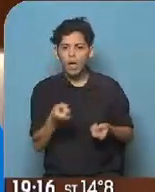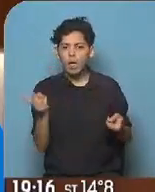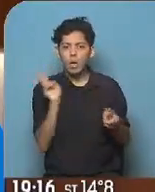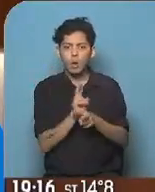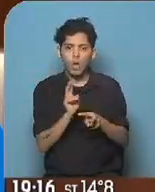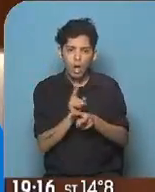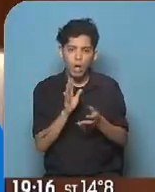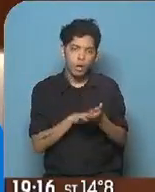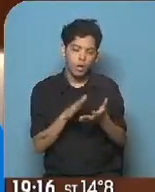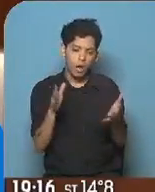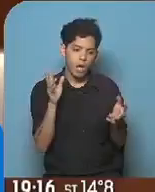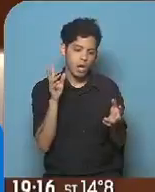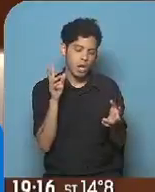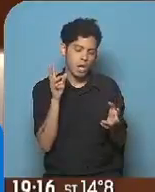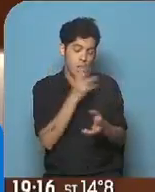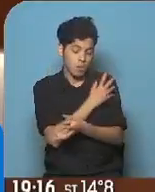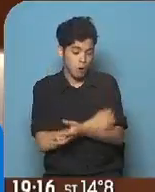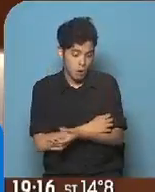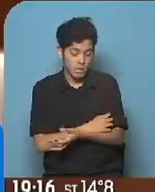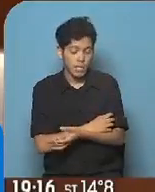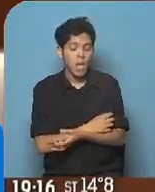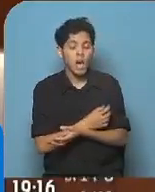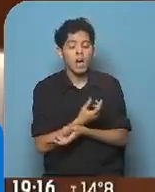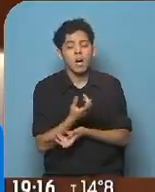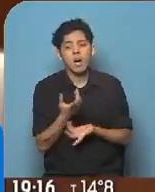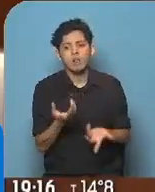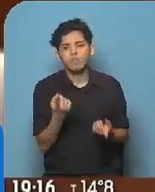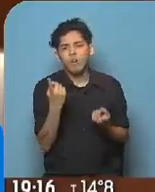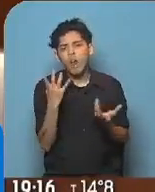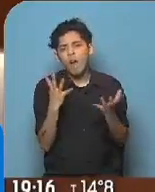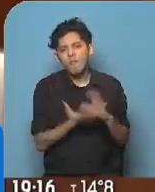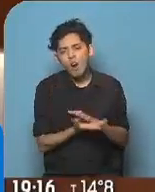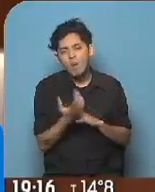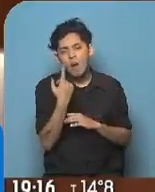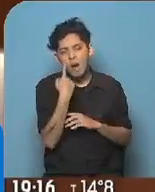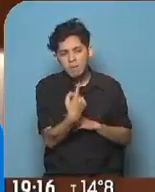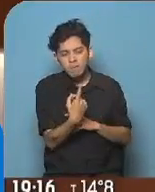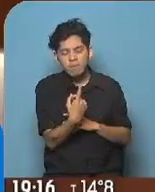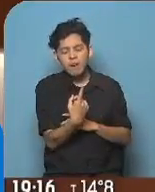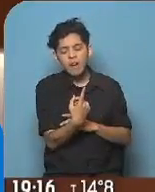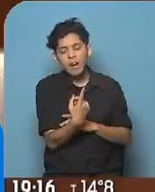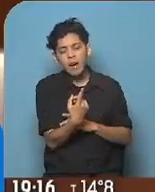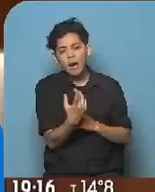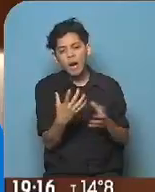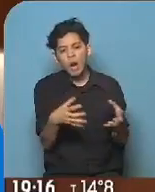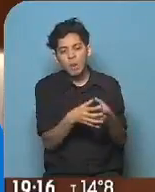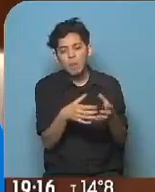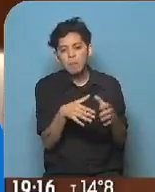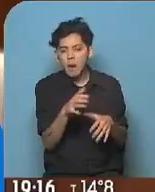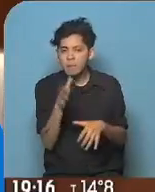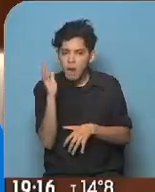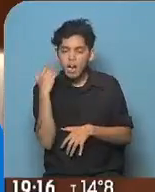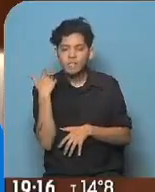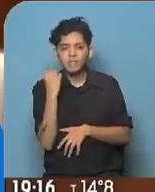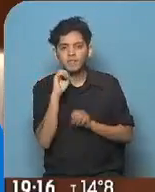contención de la pobreza de alguna manera la mirada está puesta en esta apuesta en los sectores más más vulnerables me